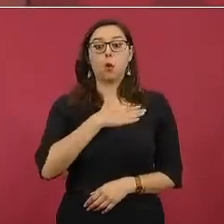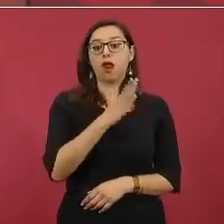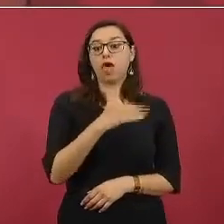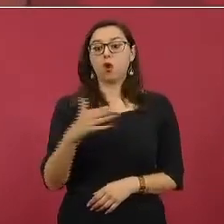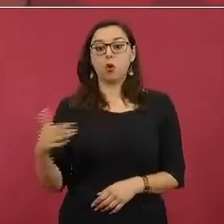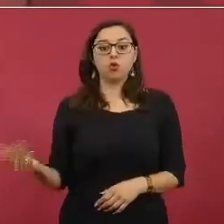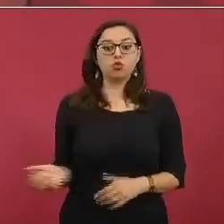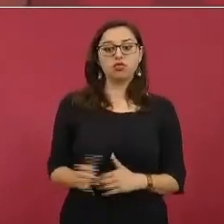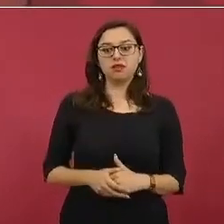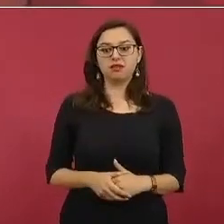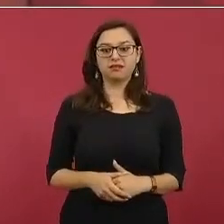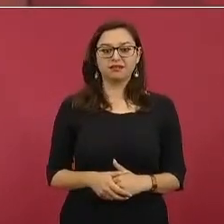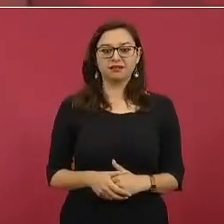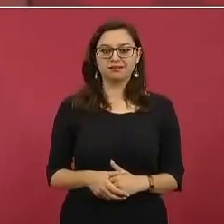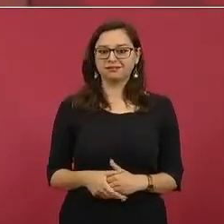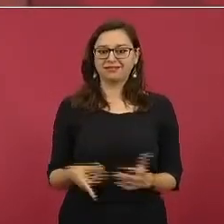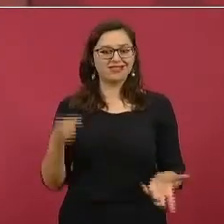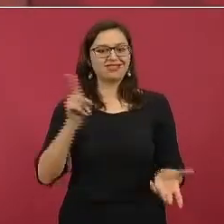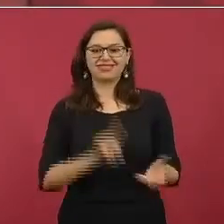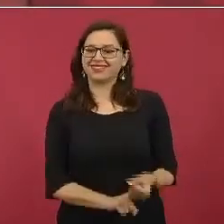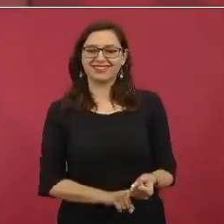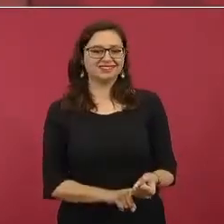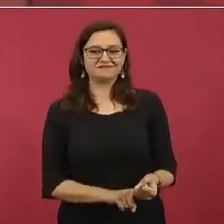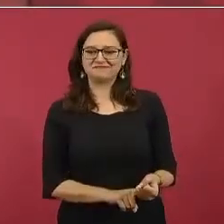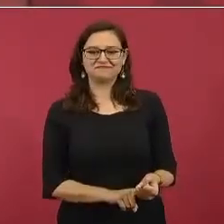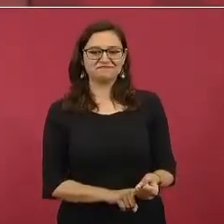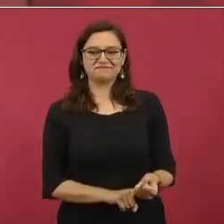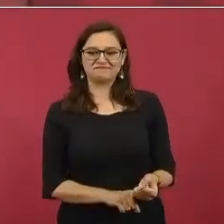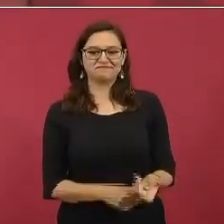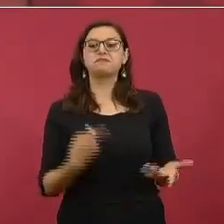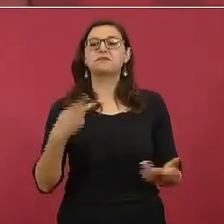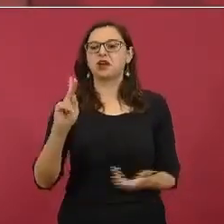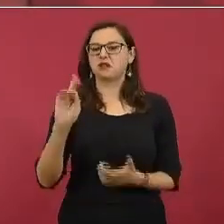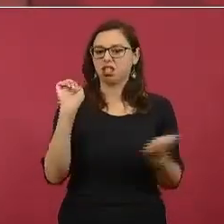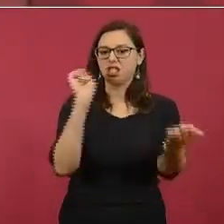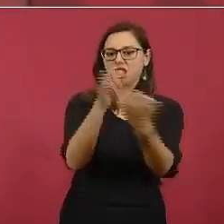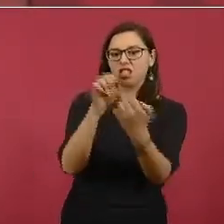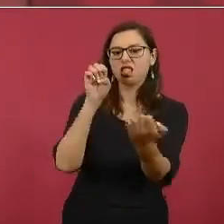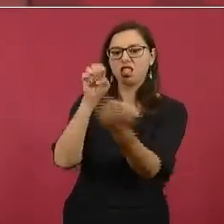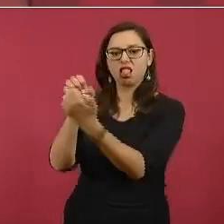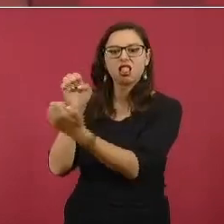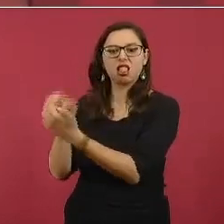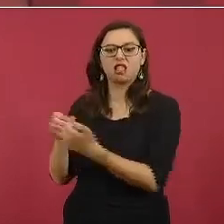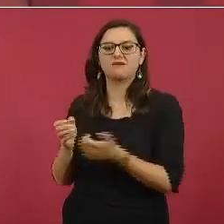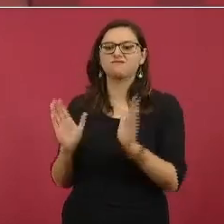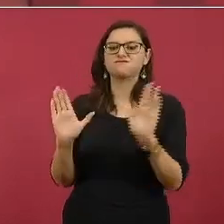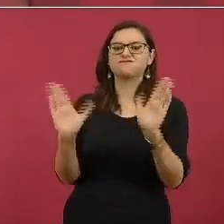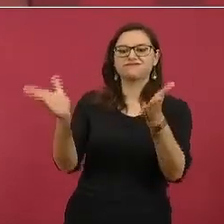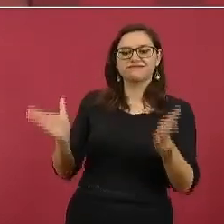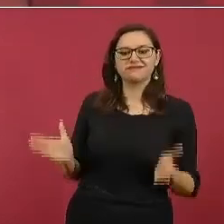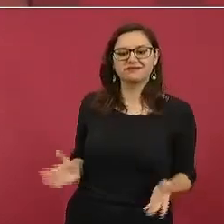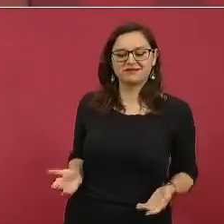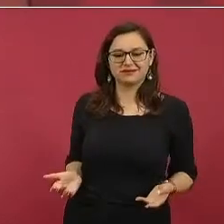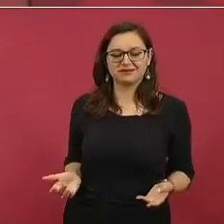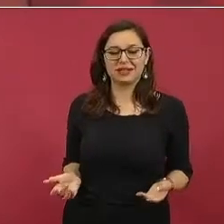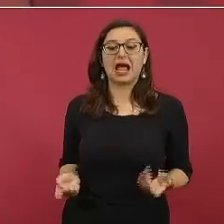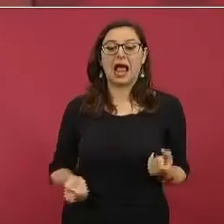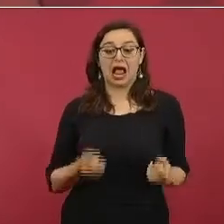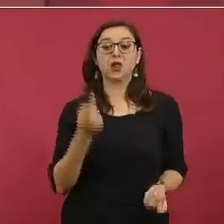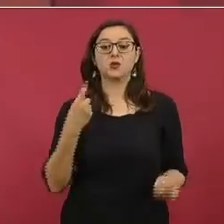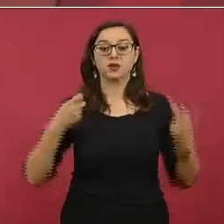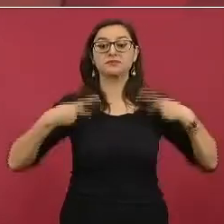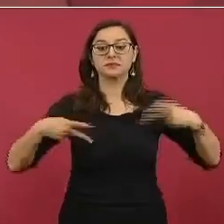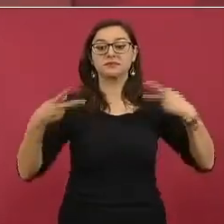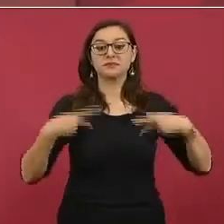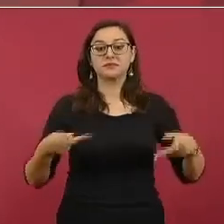¿no? Hay de estos famosos, pues